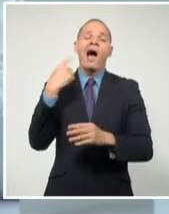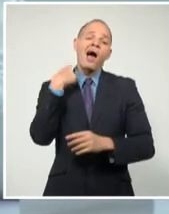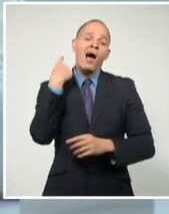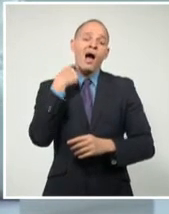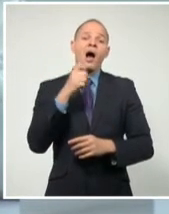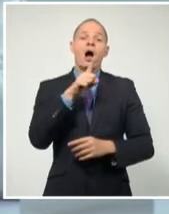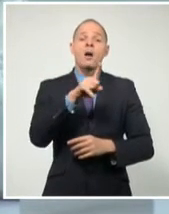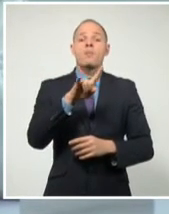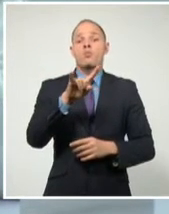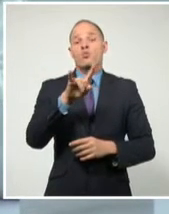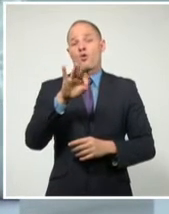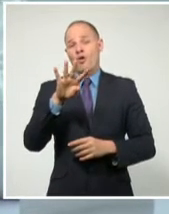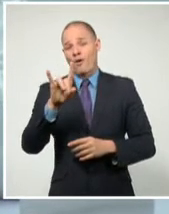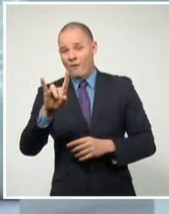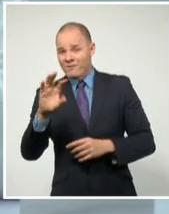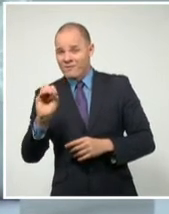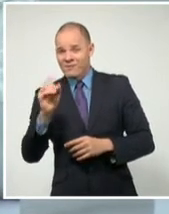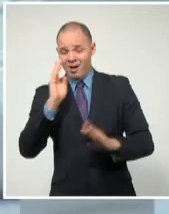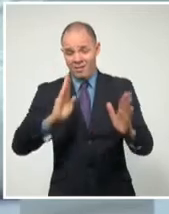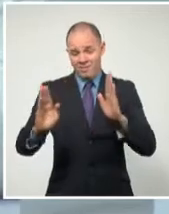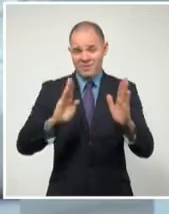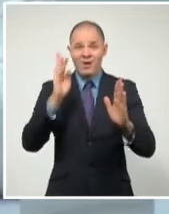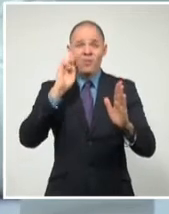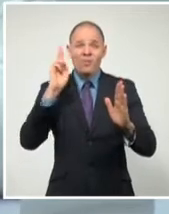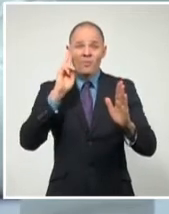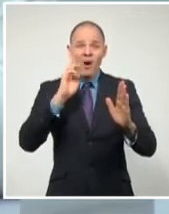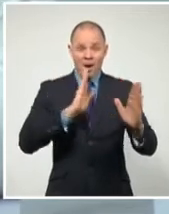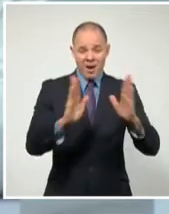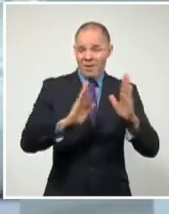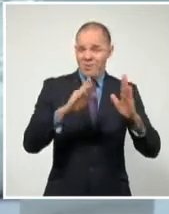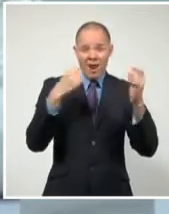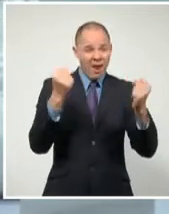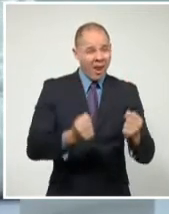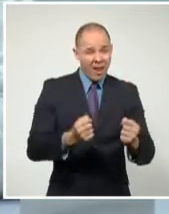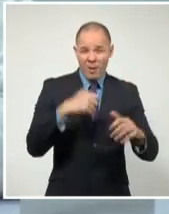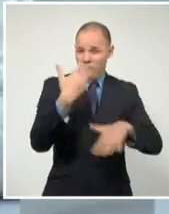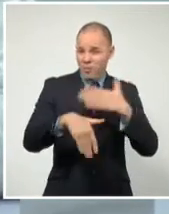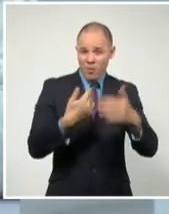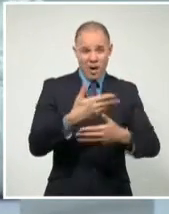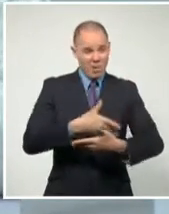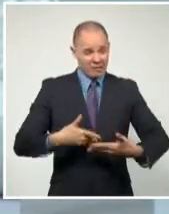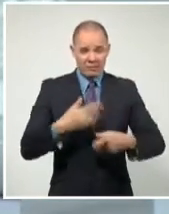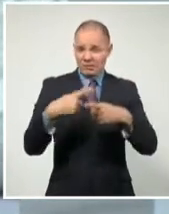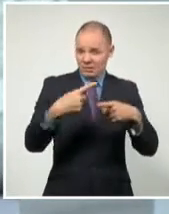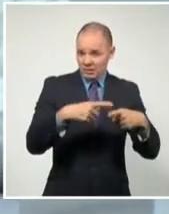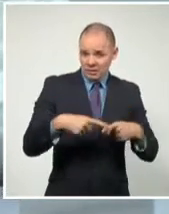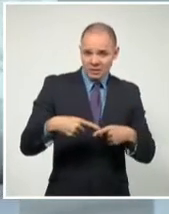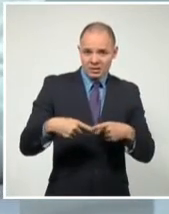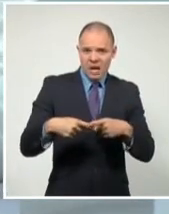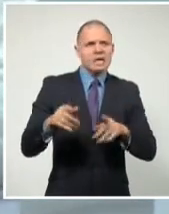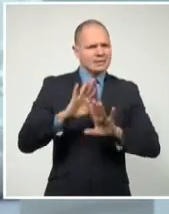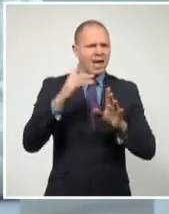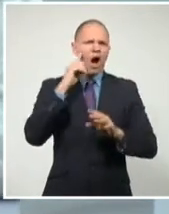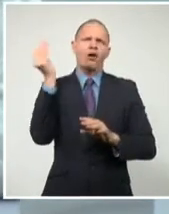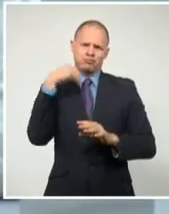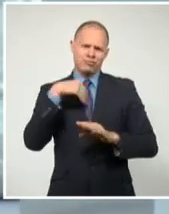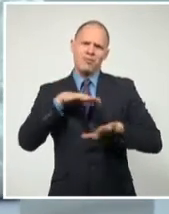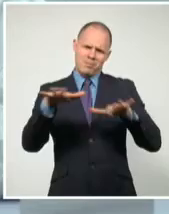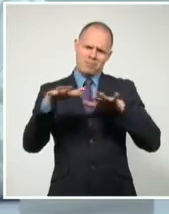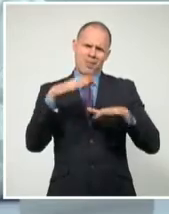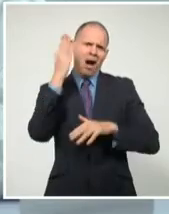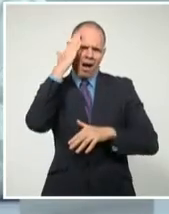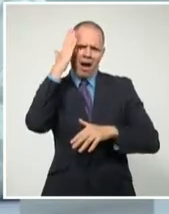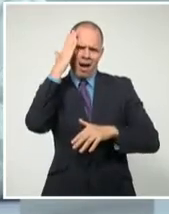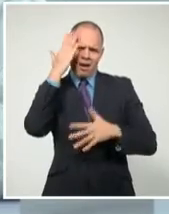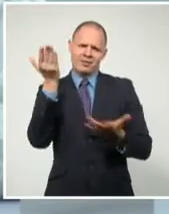la situación de desabastecimiento de combustible, las que fuimos incorporando después en todos esos procesos y todas las medidas que hemos estado